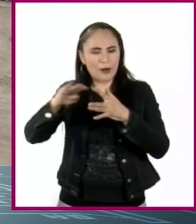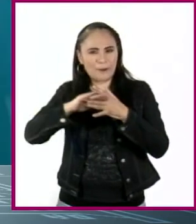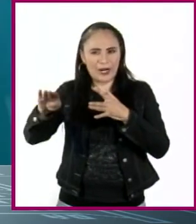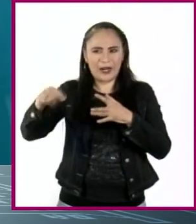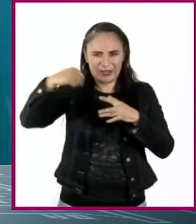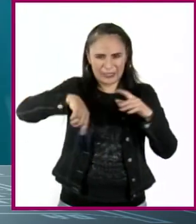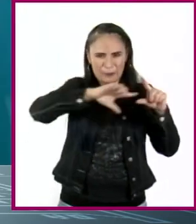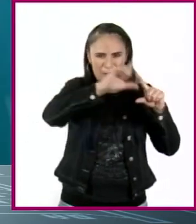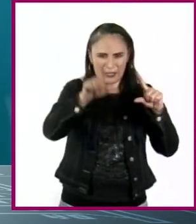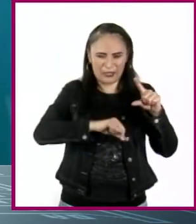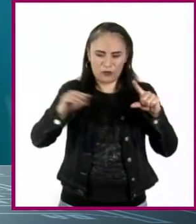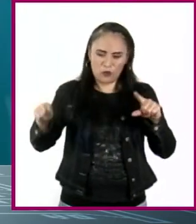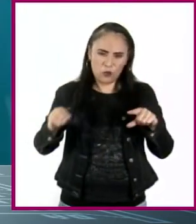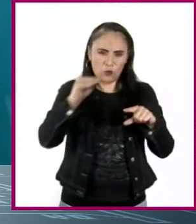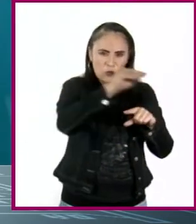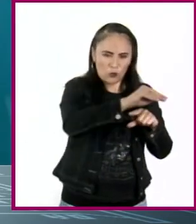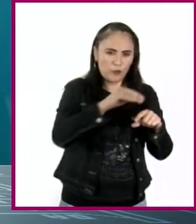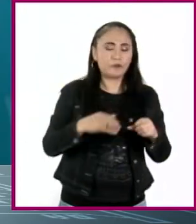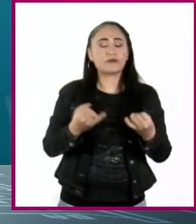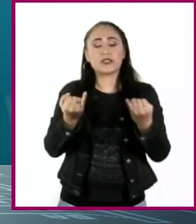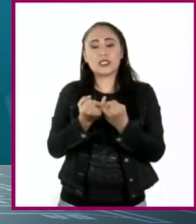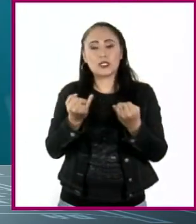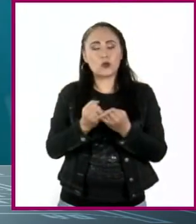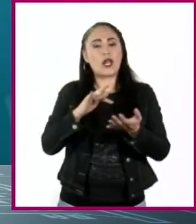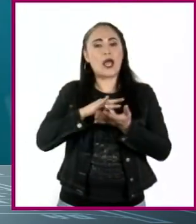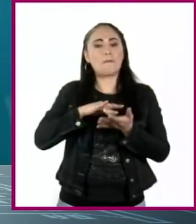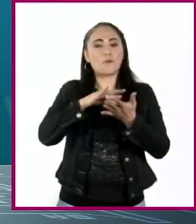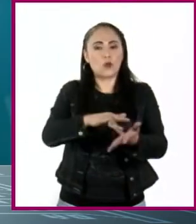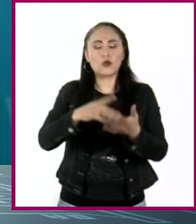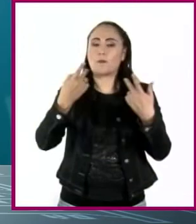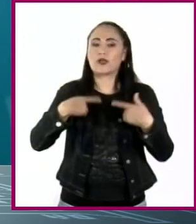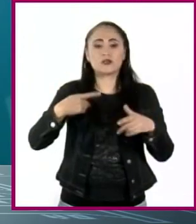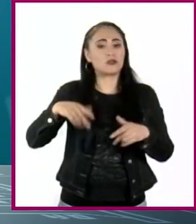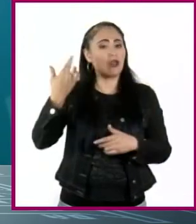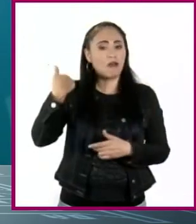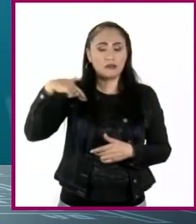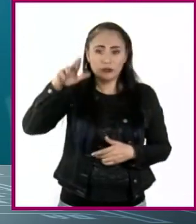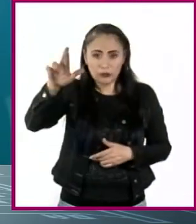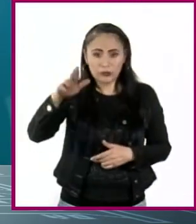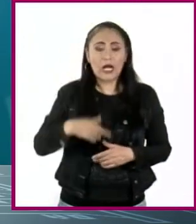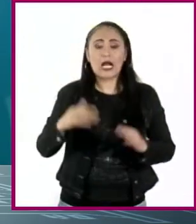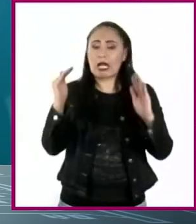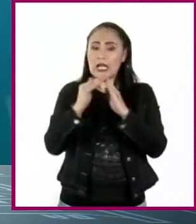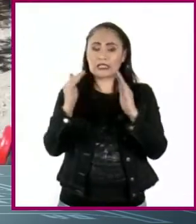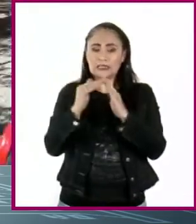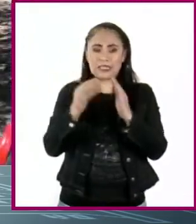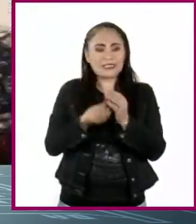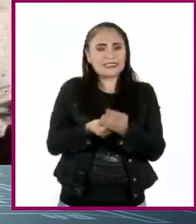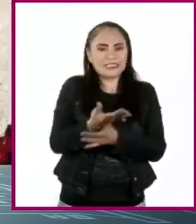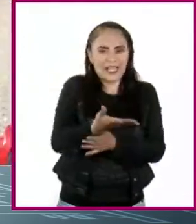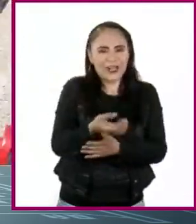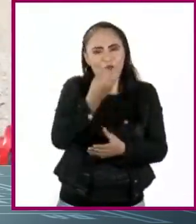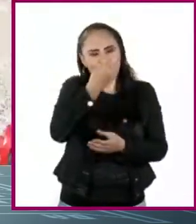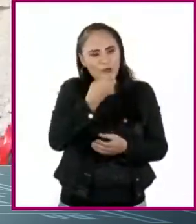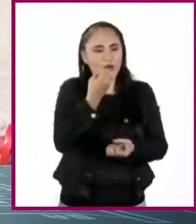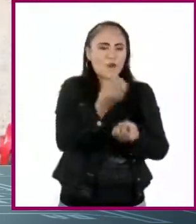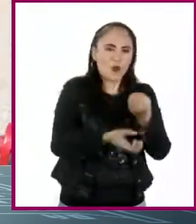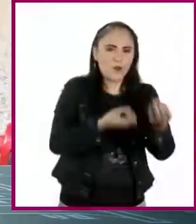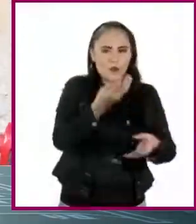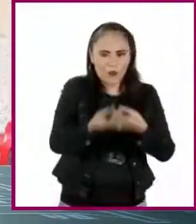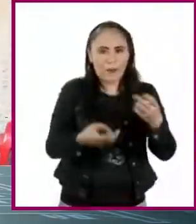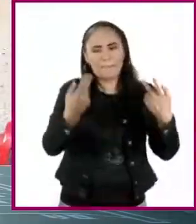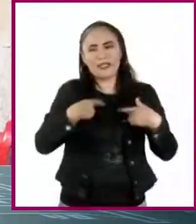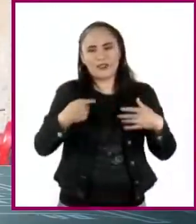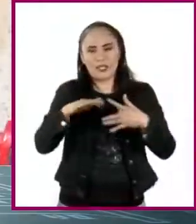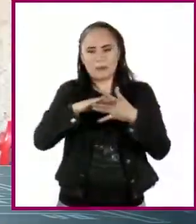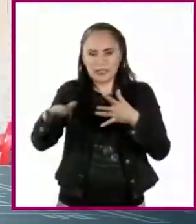México. También es conocido el apoyo de las personas que voluntariamente salen de sus hogares con comida y otros víveres que regalan a las